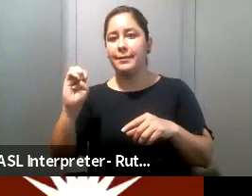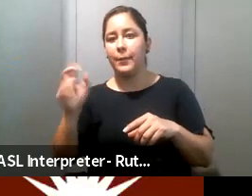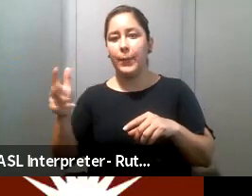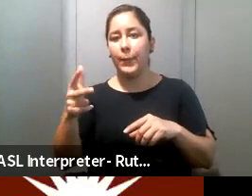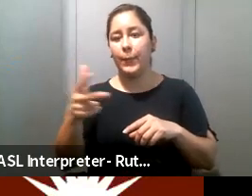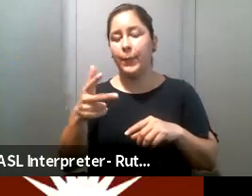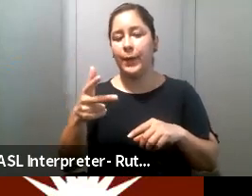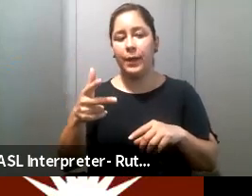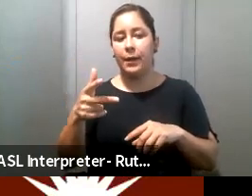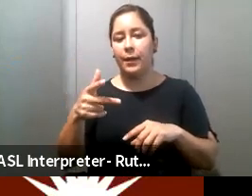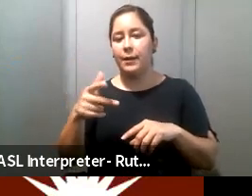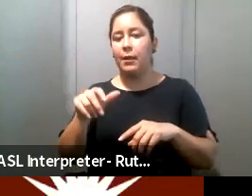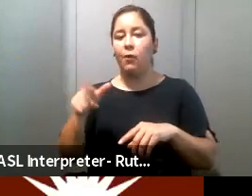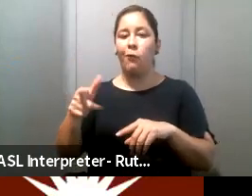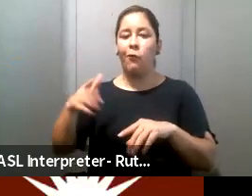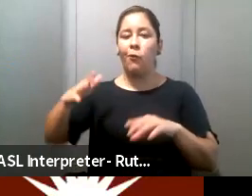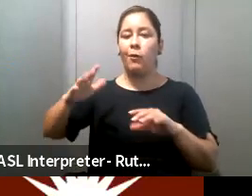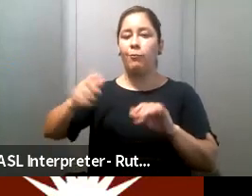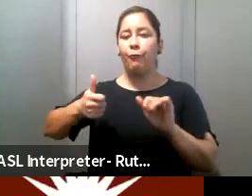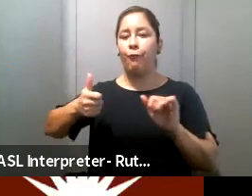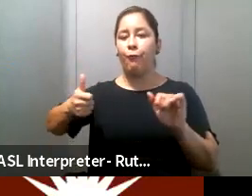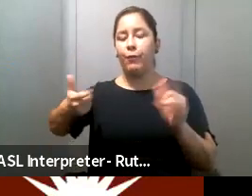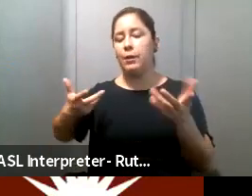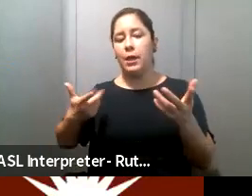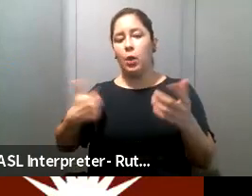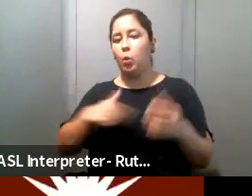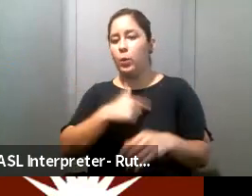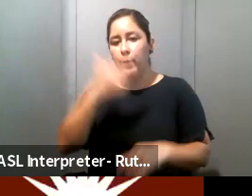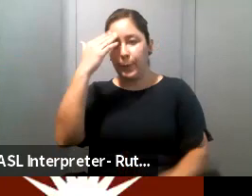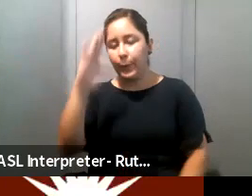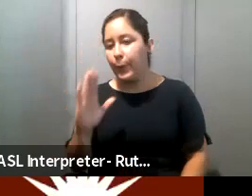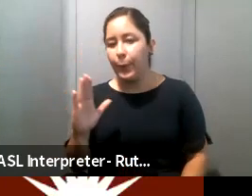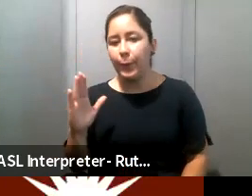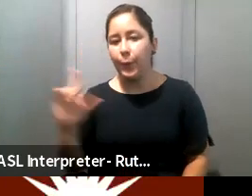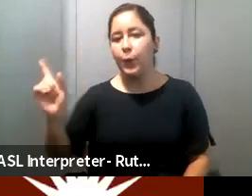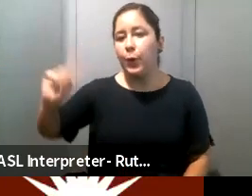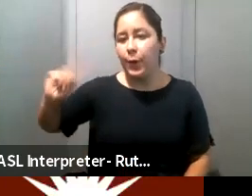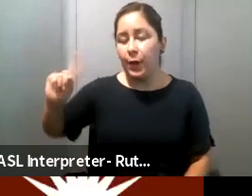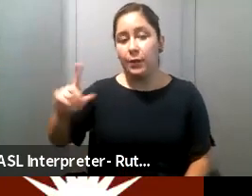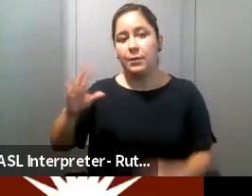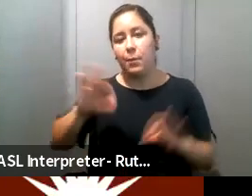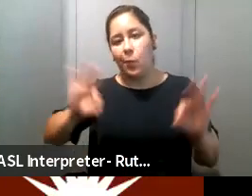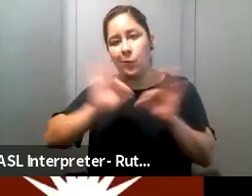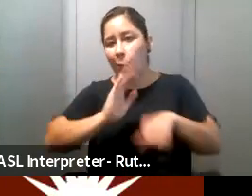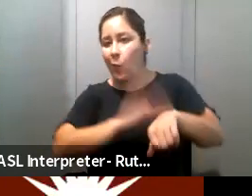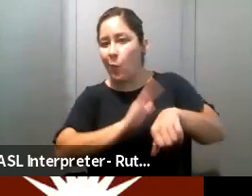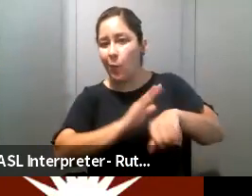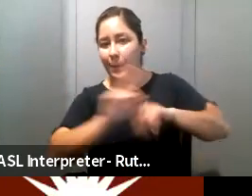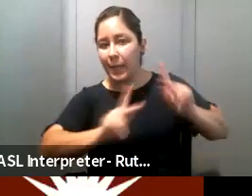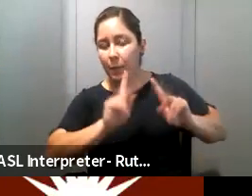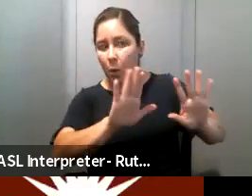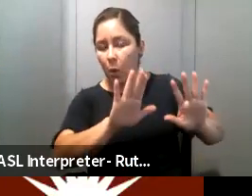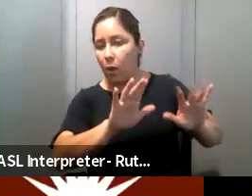información congruente a la persona para que tengamos una referencia y ellos puedan actuar y tratar de